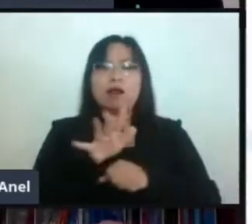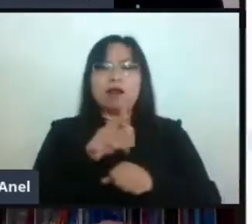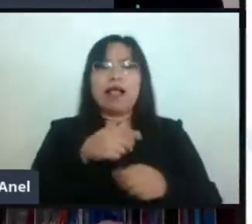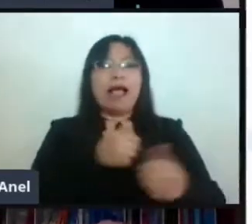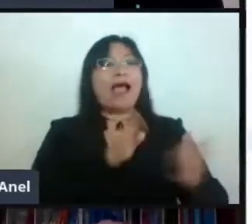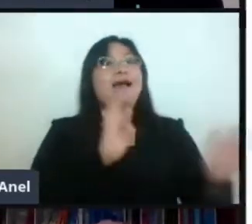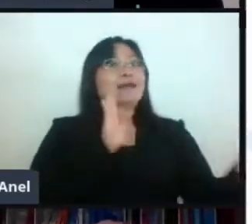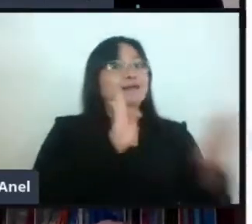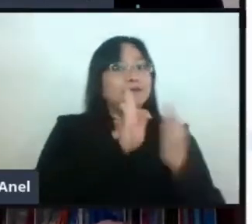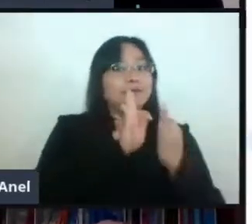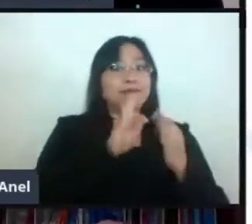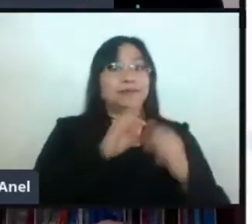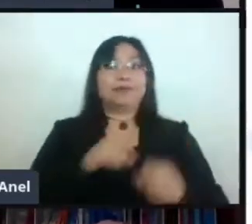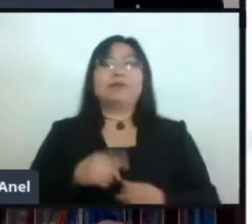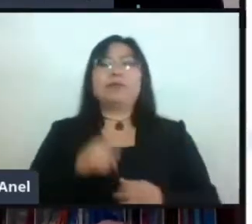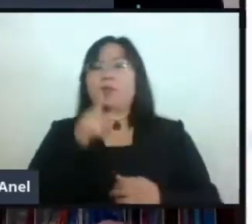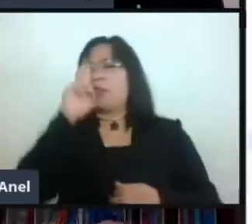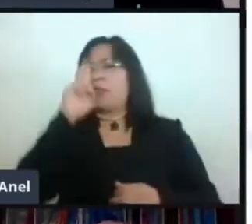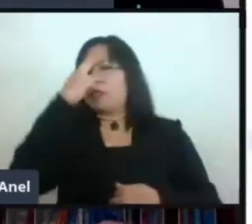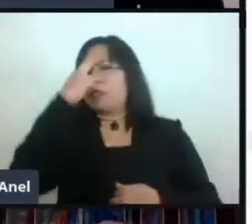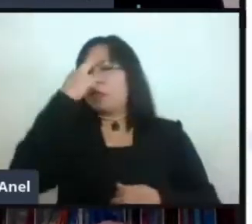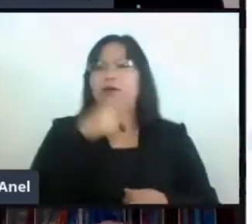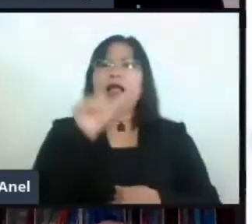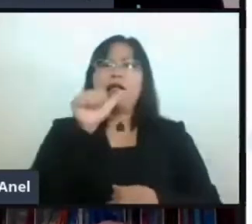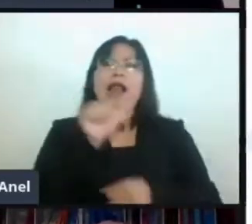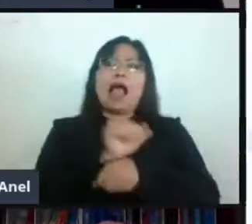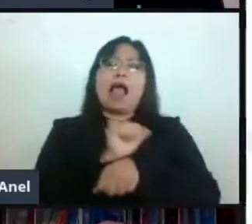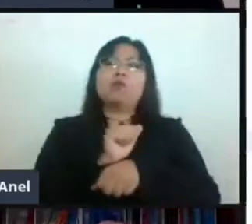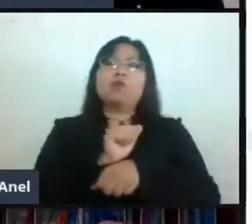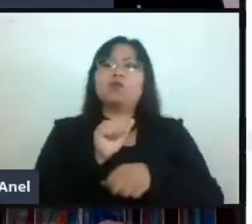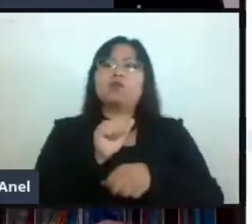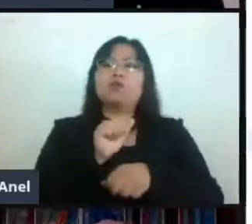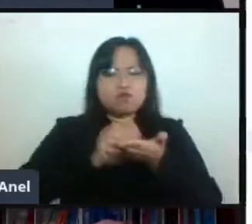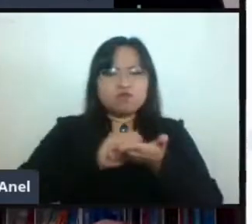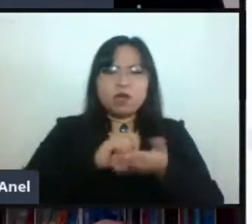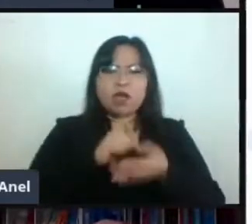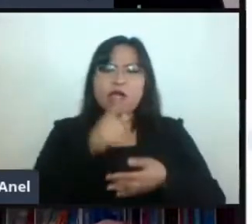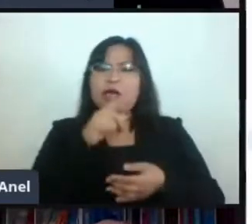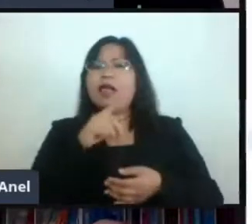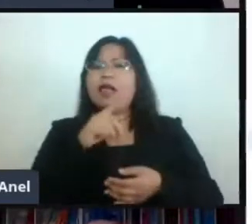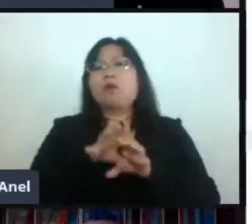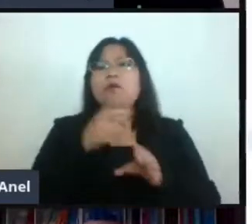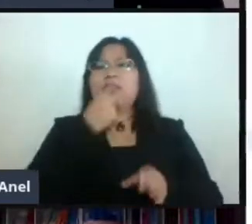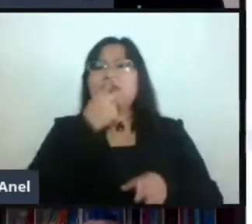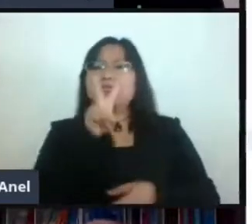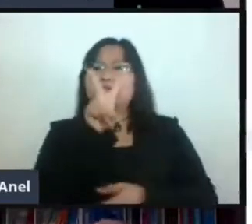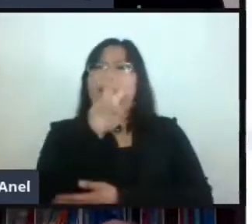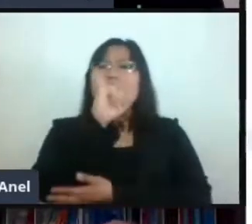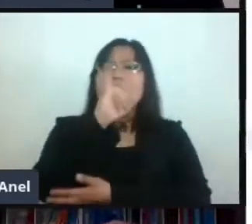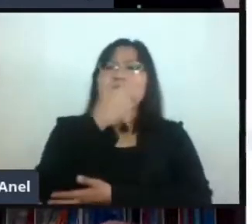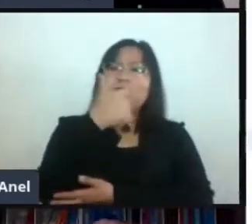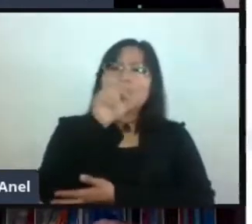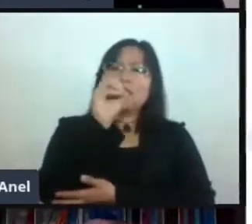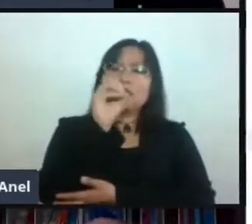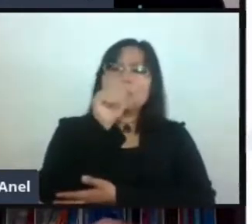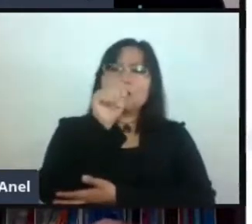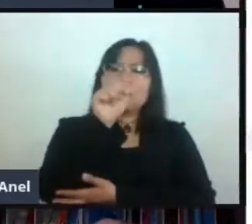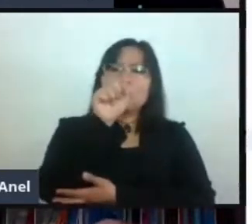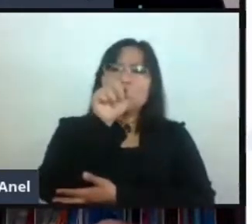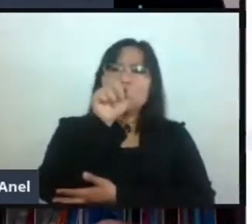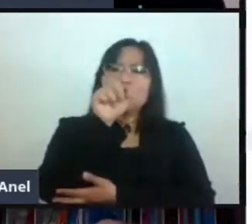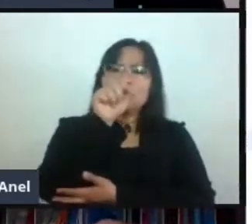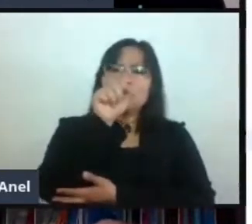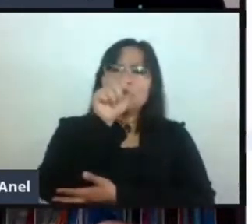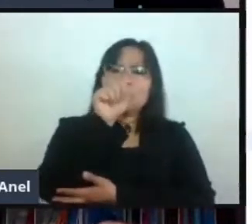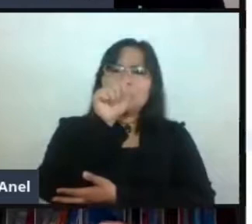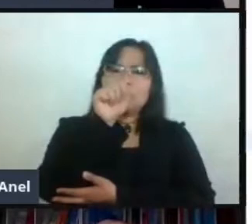Vygotsky ha mencionado como desarrollo real, dónde nos encontramos parados, Carlos, y hacia dónde